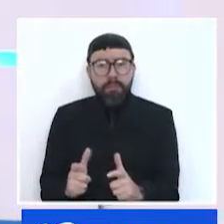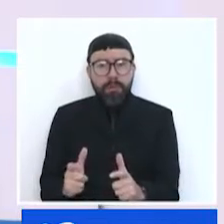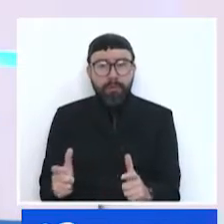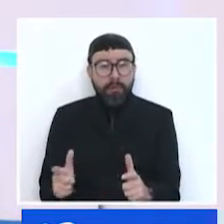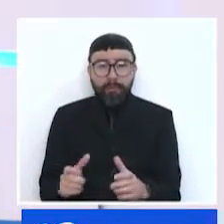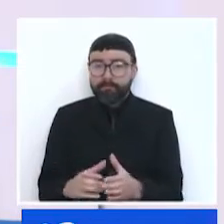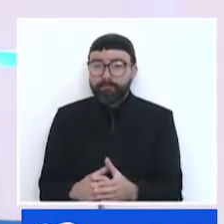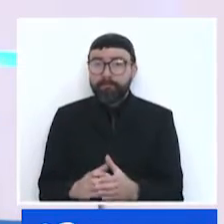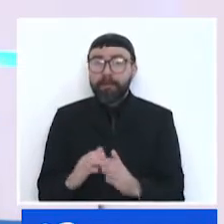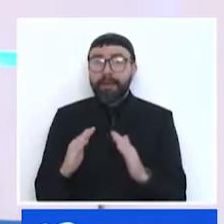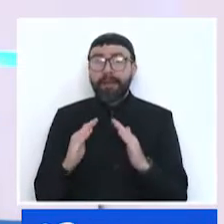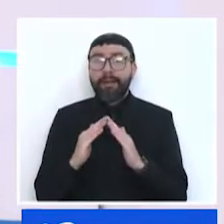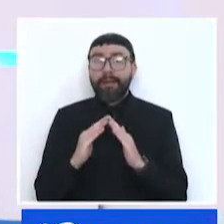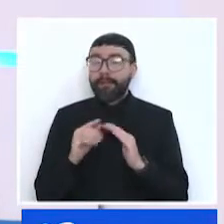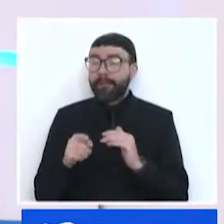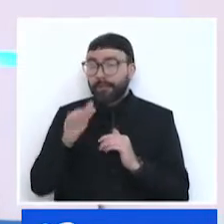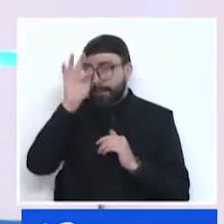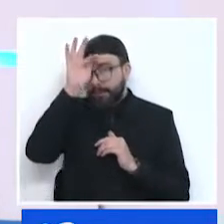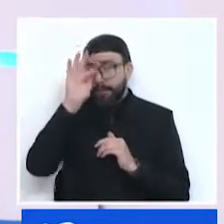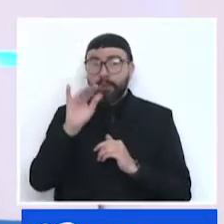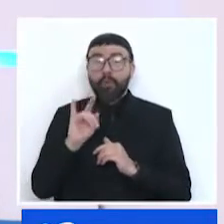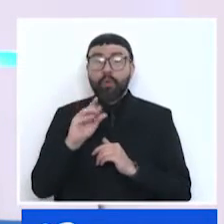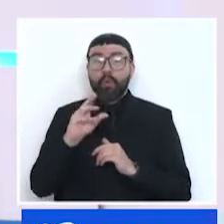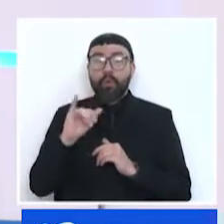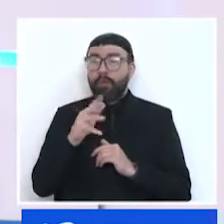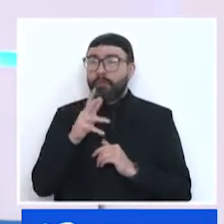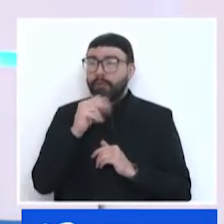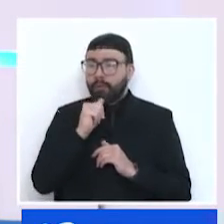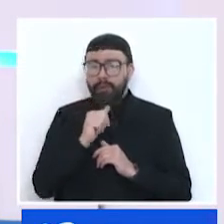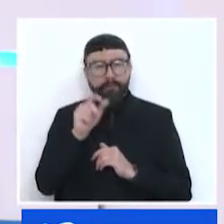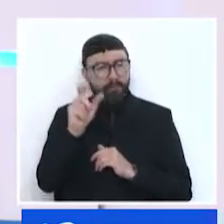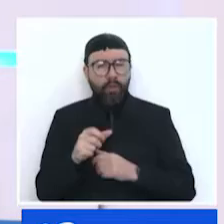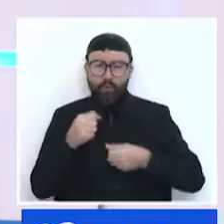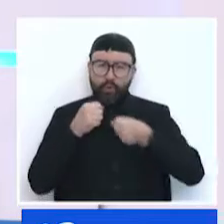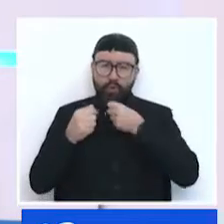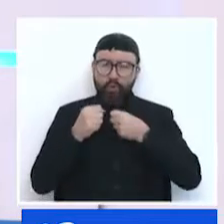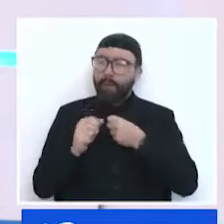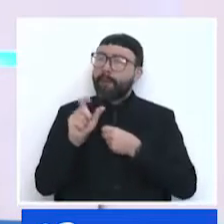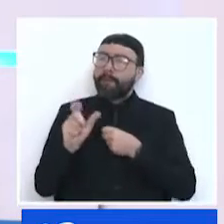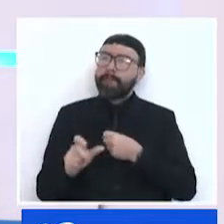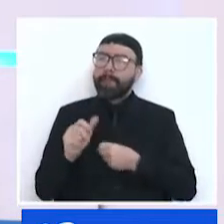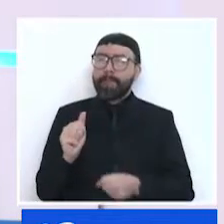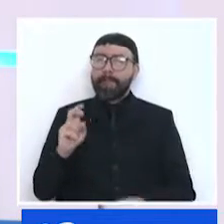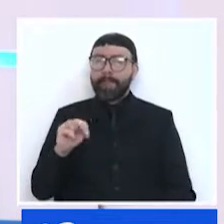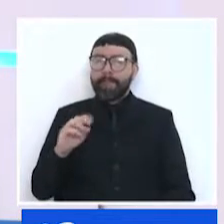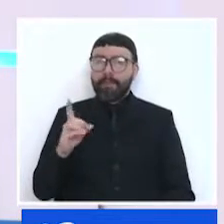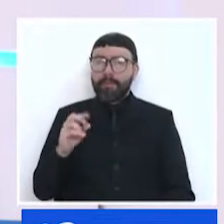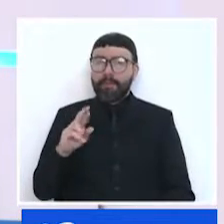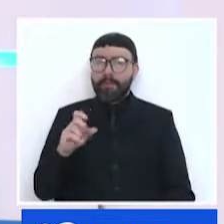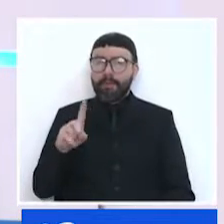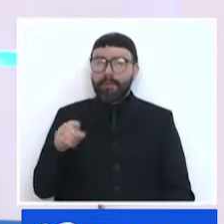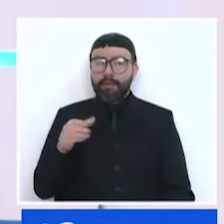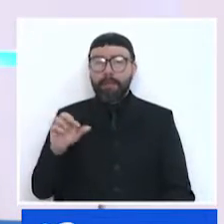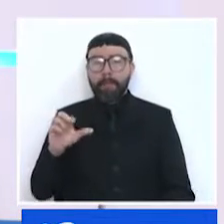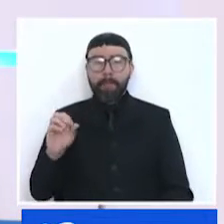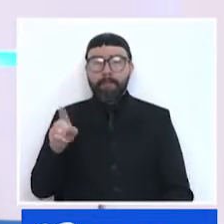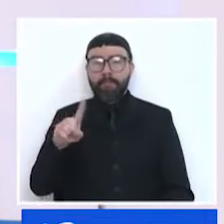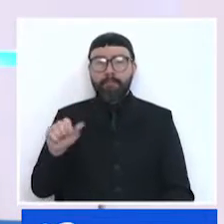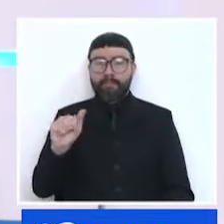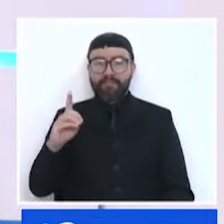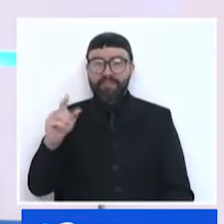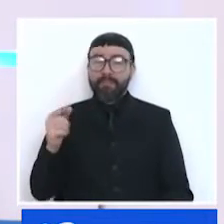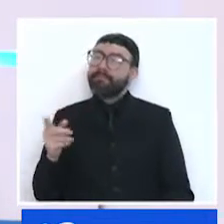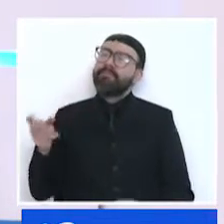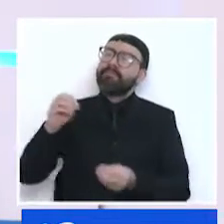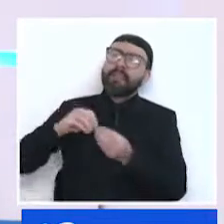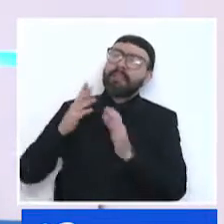UCI. A esta hora de la tarde saludamos a nuestro periodista del Sistema Informativo de Telecafé Noticias, Andrés Felipe Posada, para ampliarnos esta información.